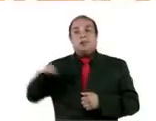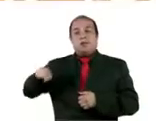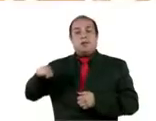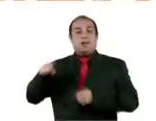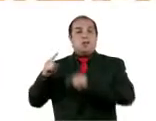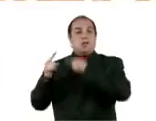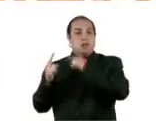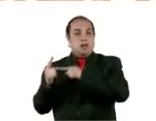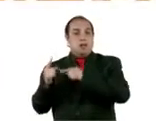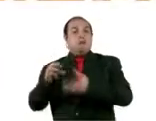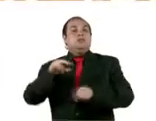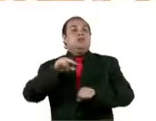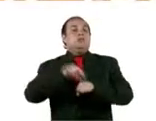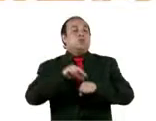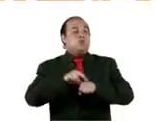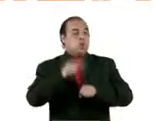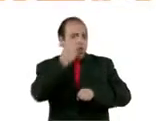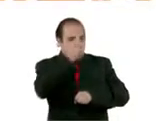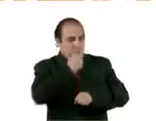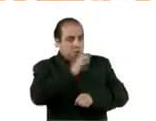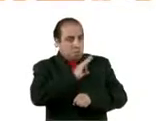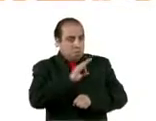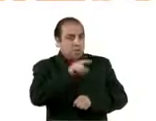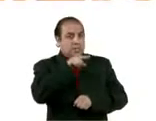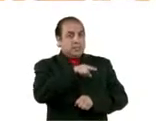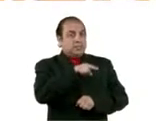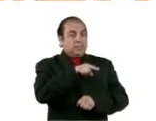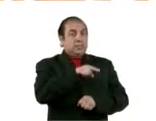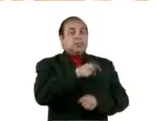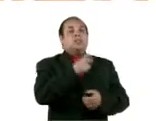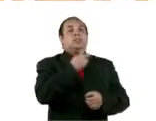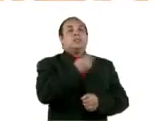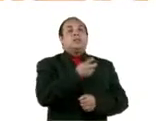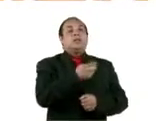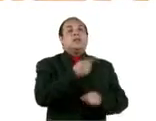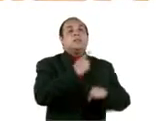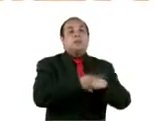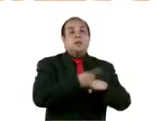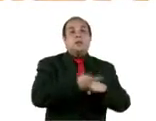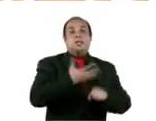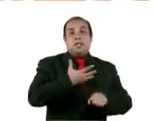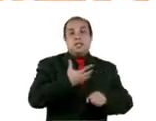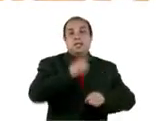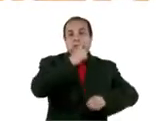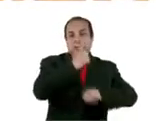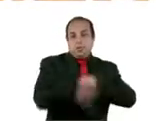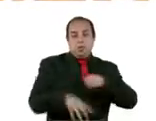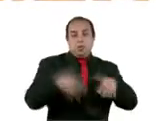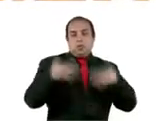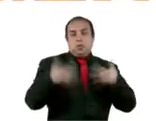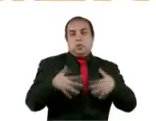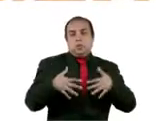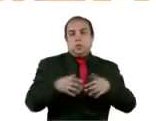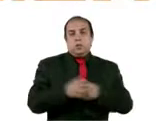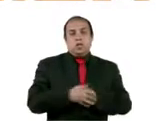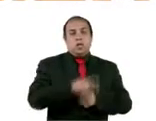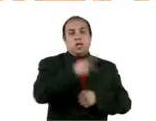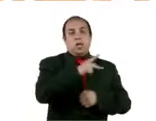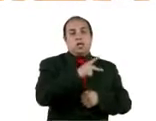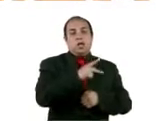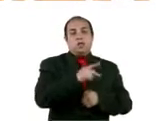esta posibilidad, ¿sí?, de que esa enfermedad tiene una afectación enorme sobre la